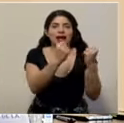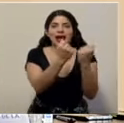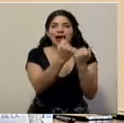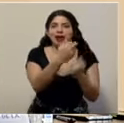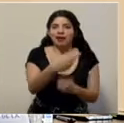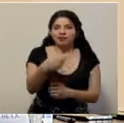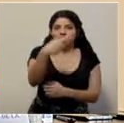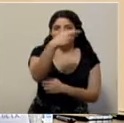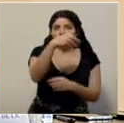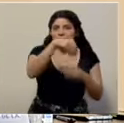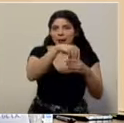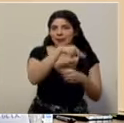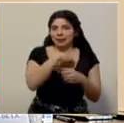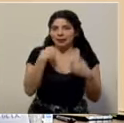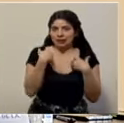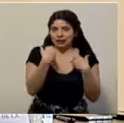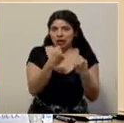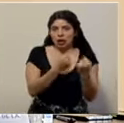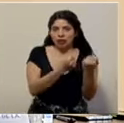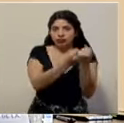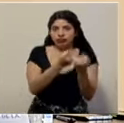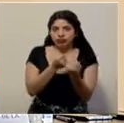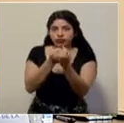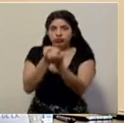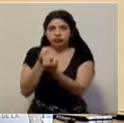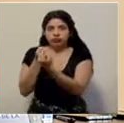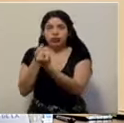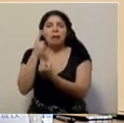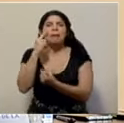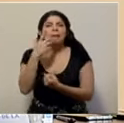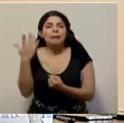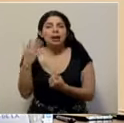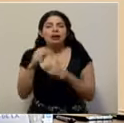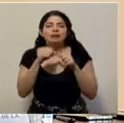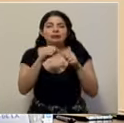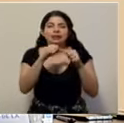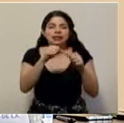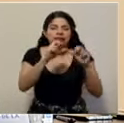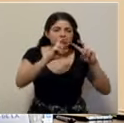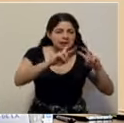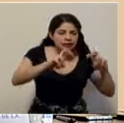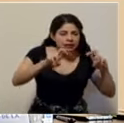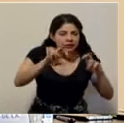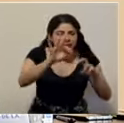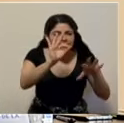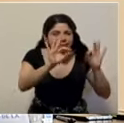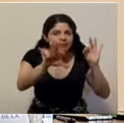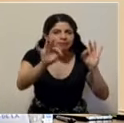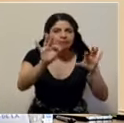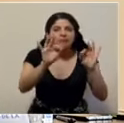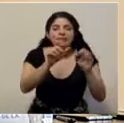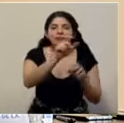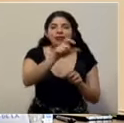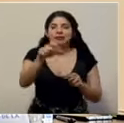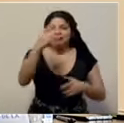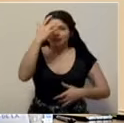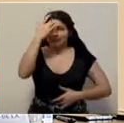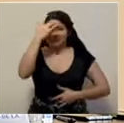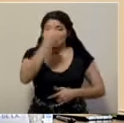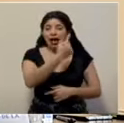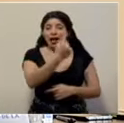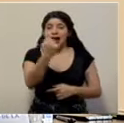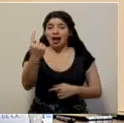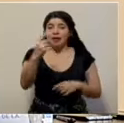rectoras del Ministerio de Salud para mantener o recuperar la trazabilidad de los casos en los diferentes